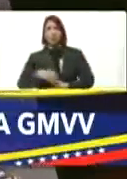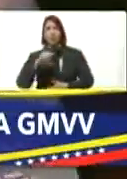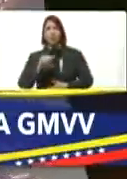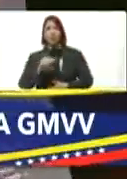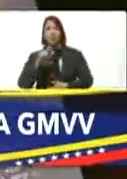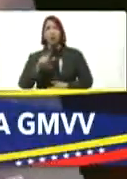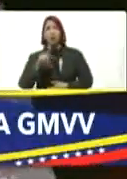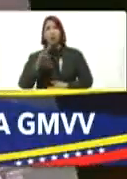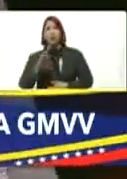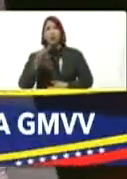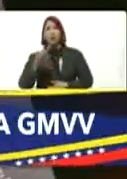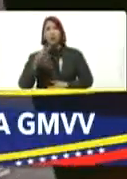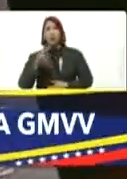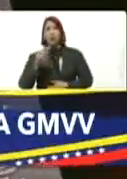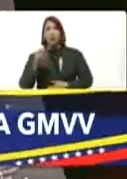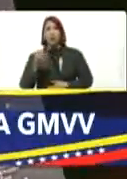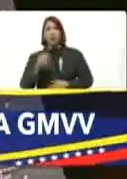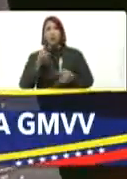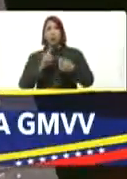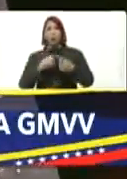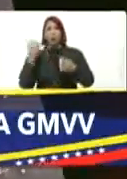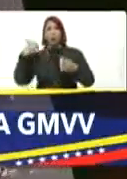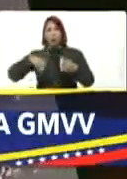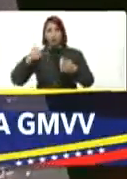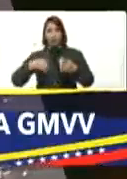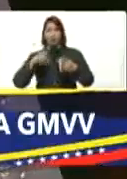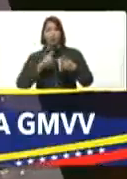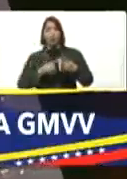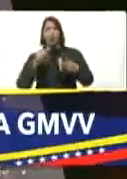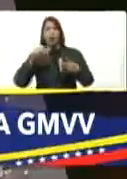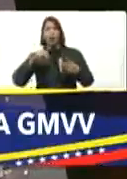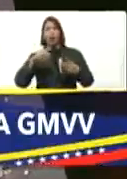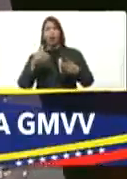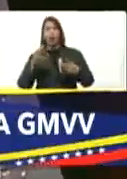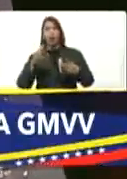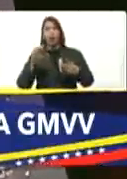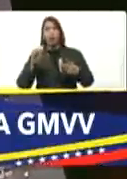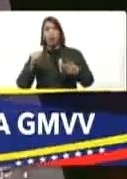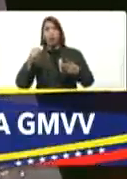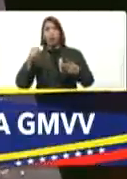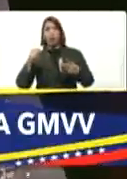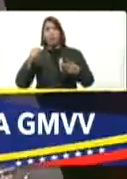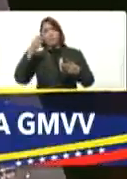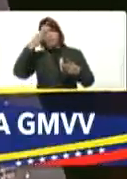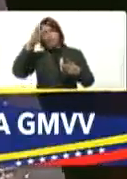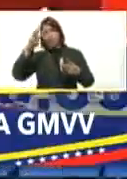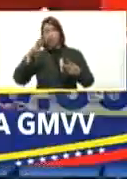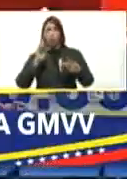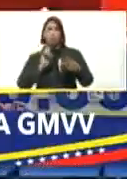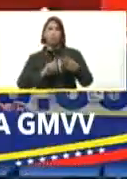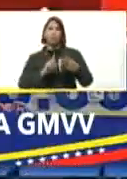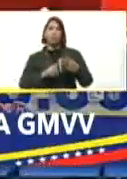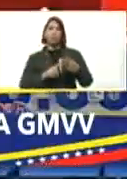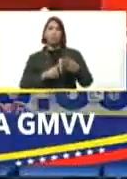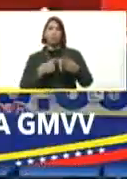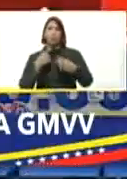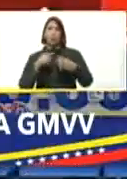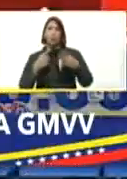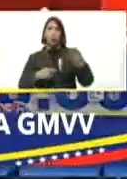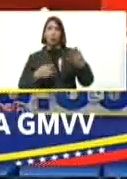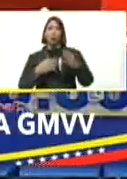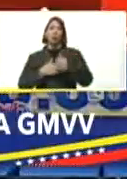Fernández de Argentina, Andrés Manuel López Obrador de México y de otros